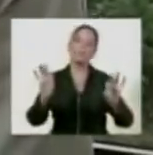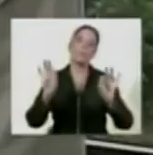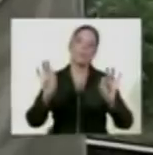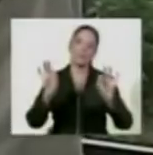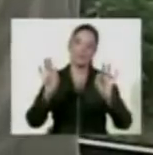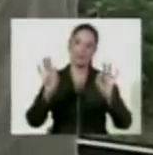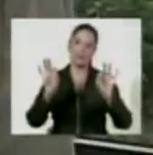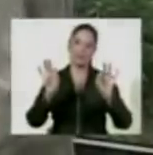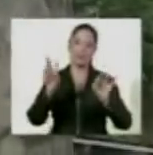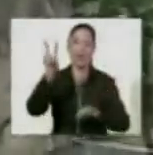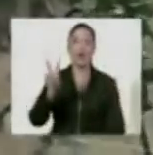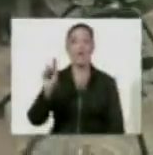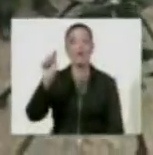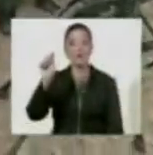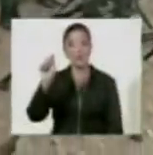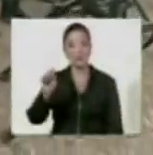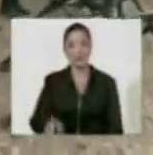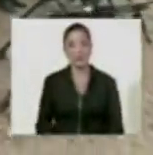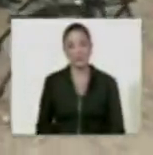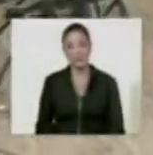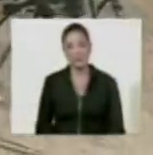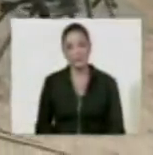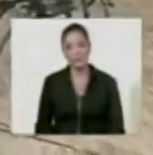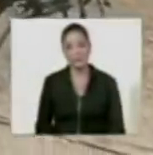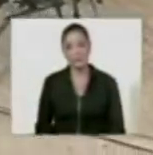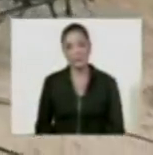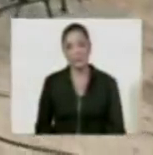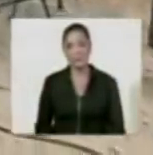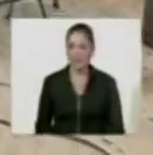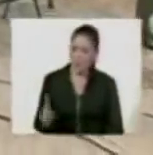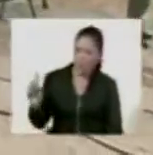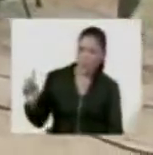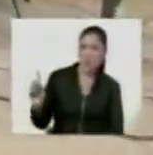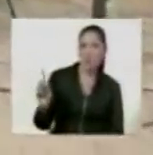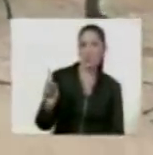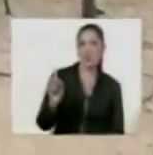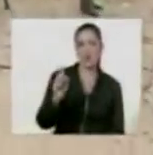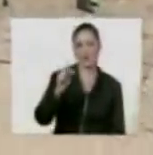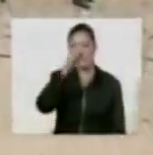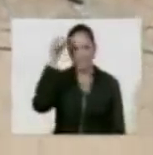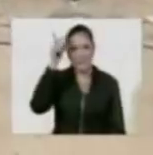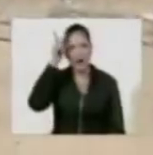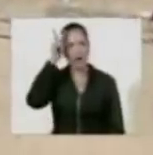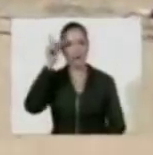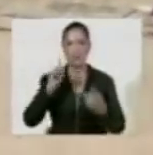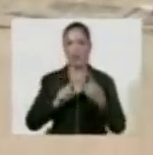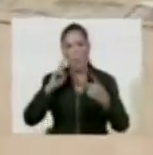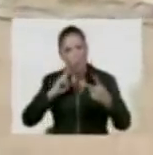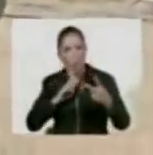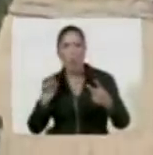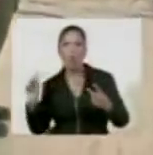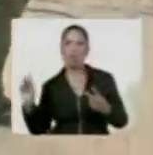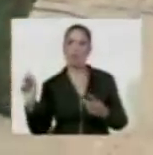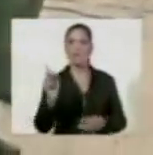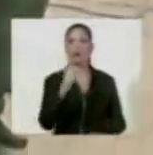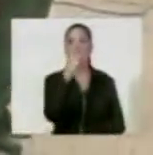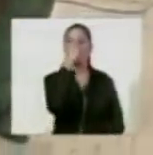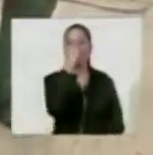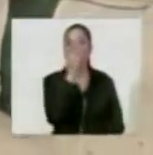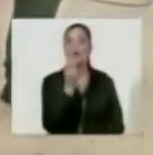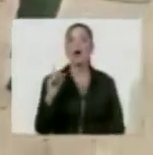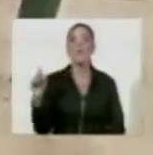en los valles del Tuy, por donde pasó Guaycaipuro, por donde pasó Bolívar, por donde pasó Zamora,